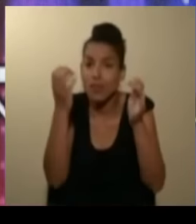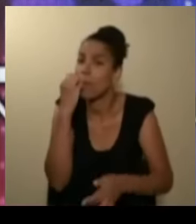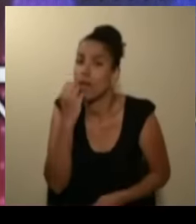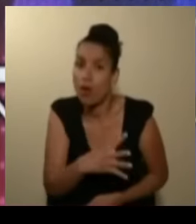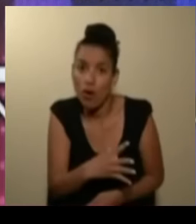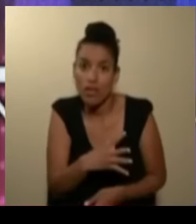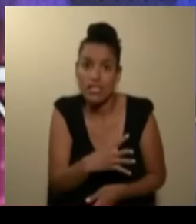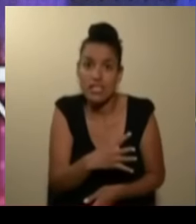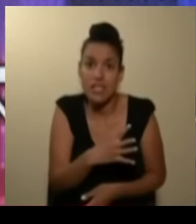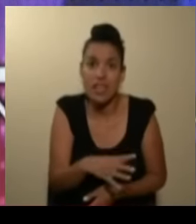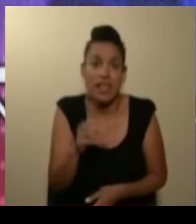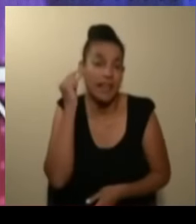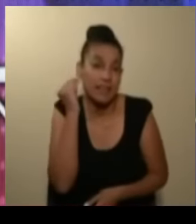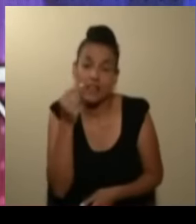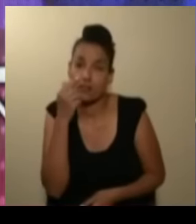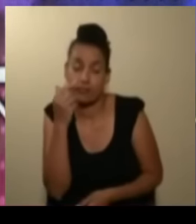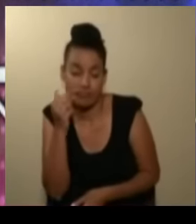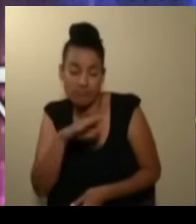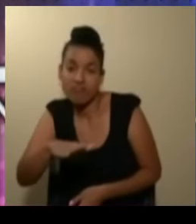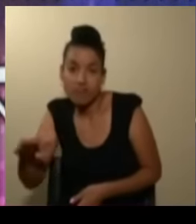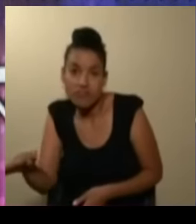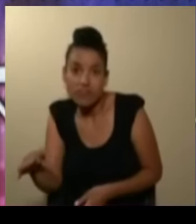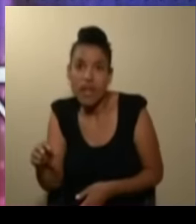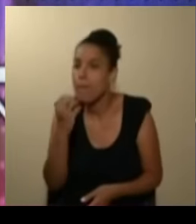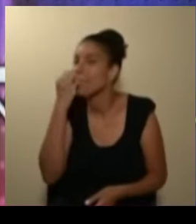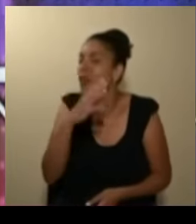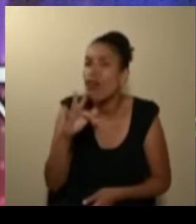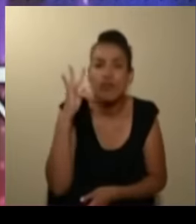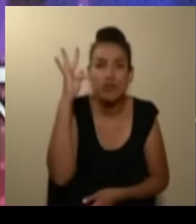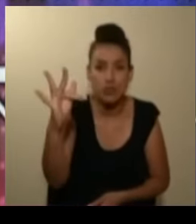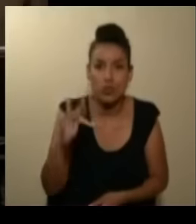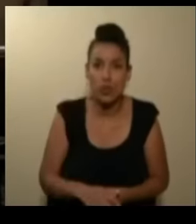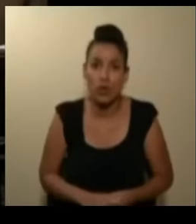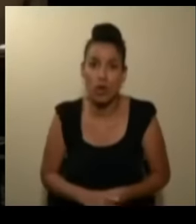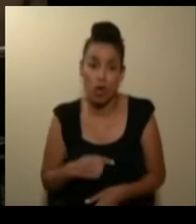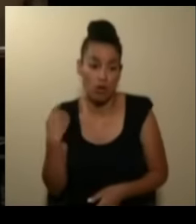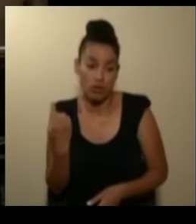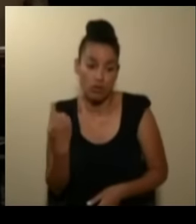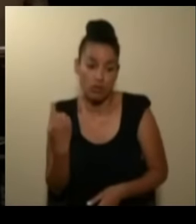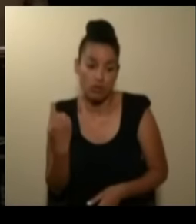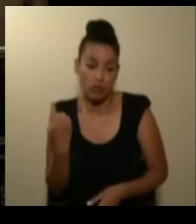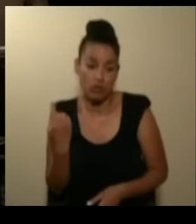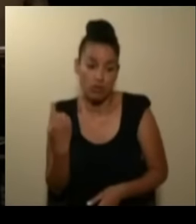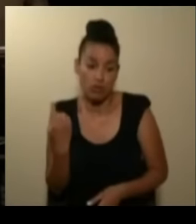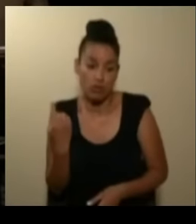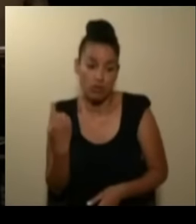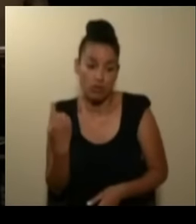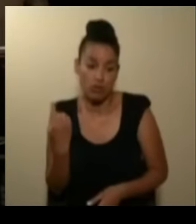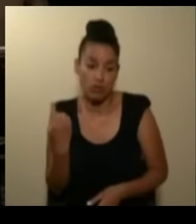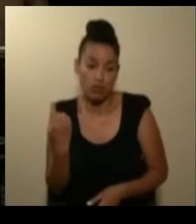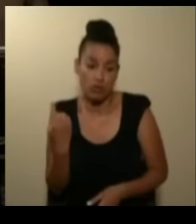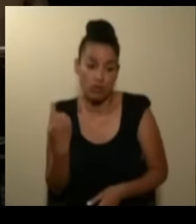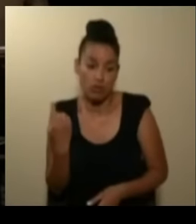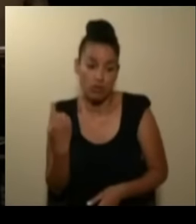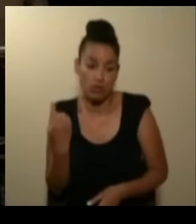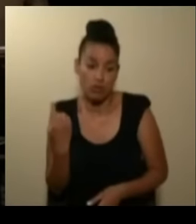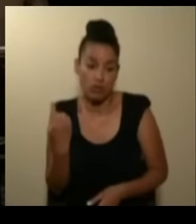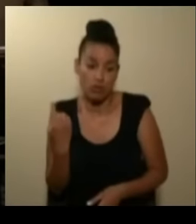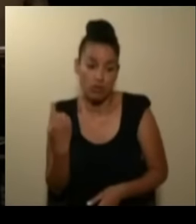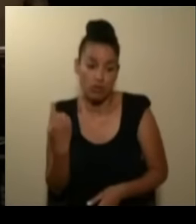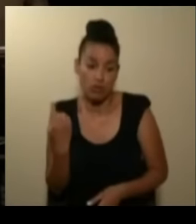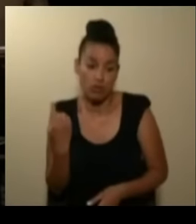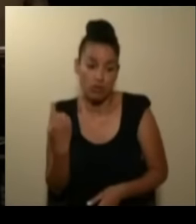del Uruguay tengan el mejor futuro posible. Ahora, en la LUC no encontramos ninguna visión moderna de la educación. Es un discurso,